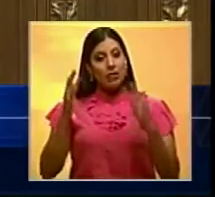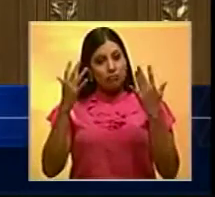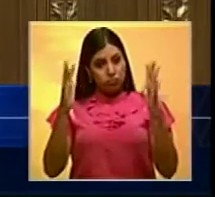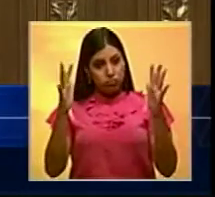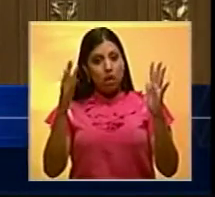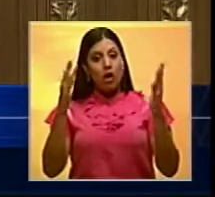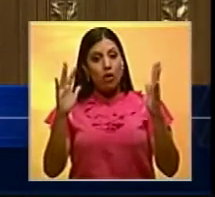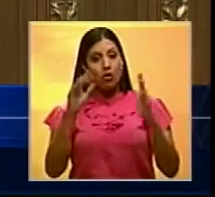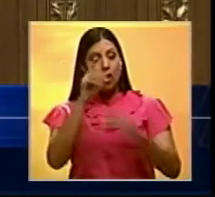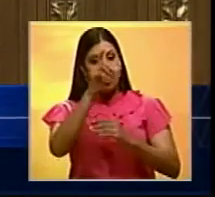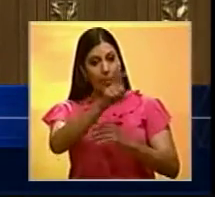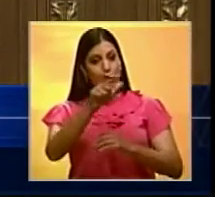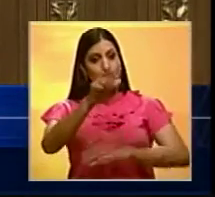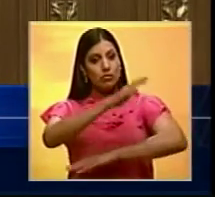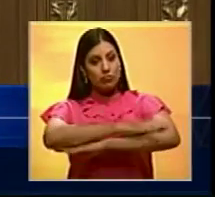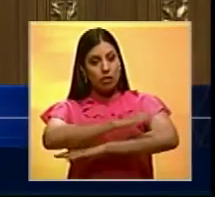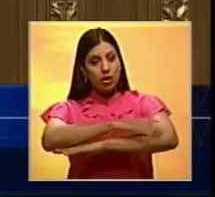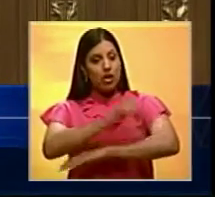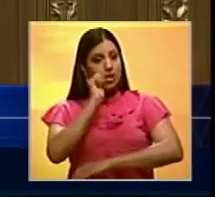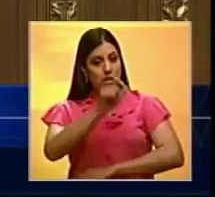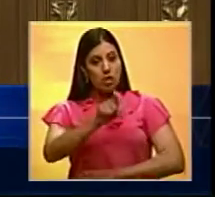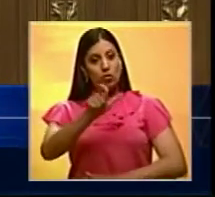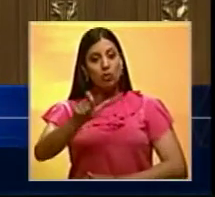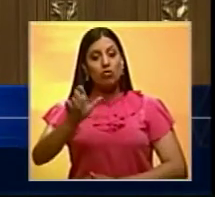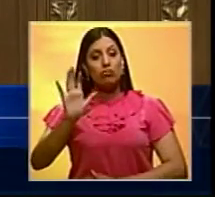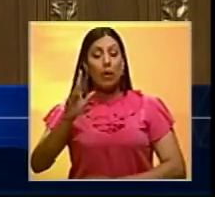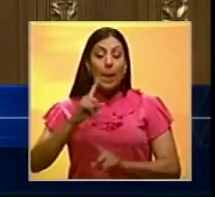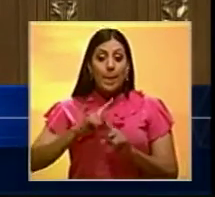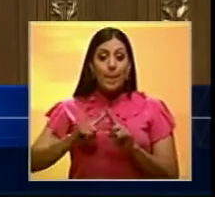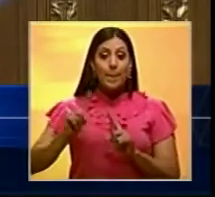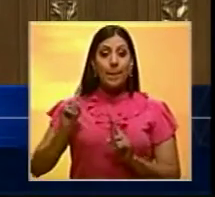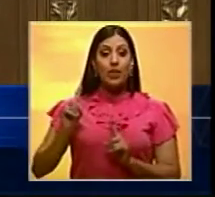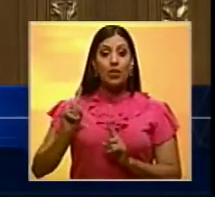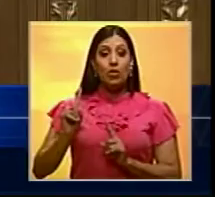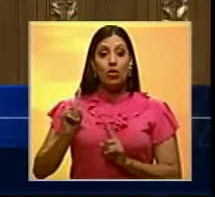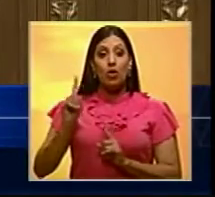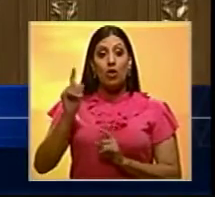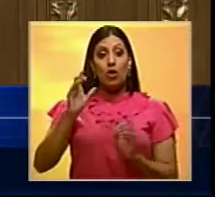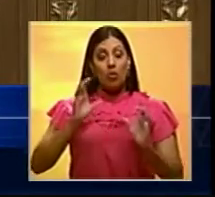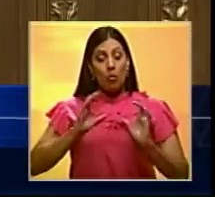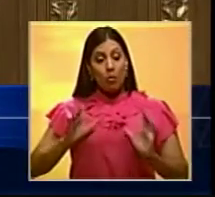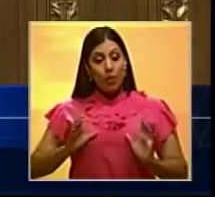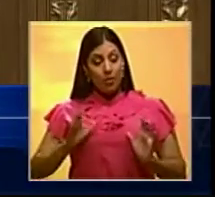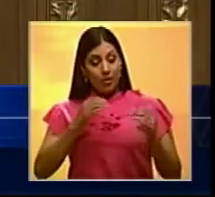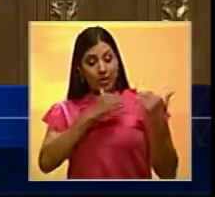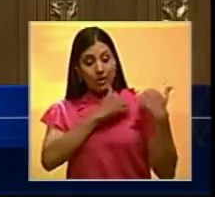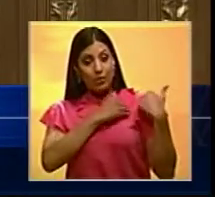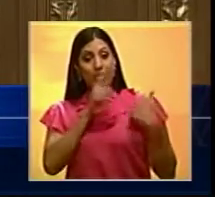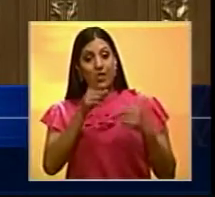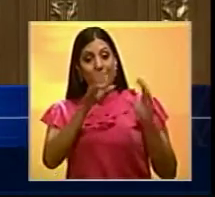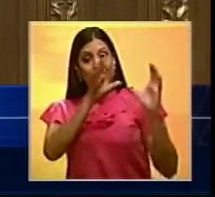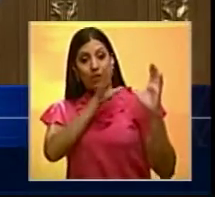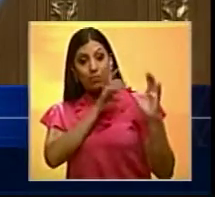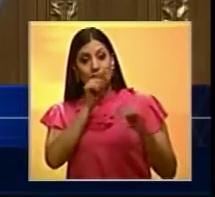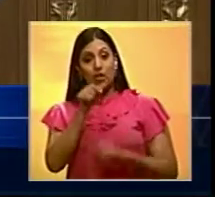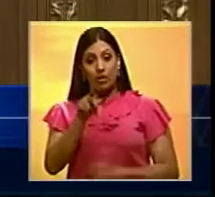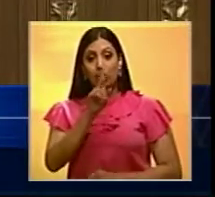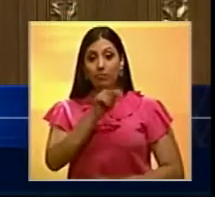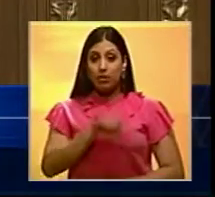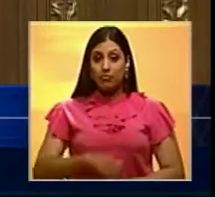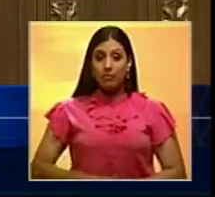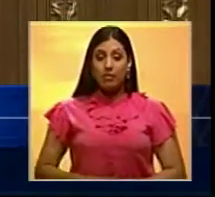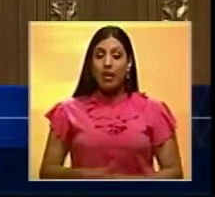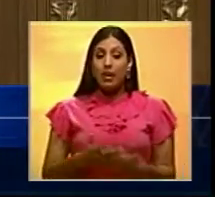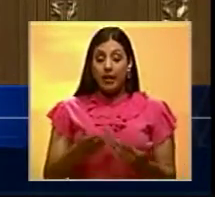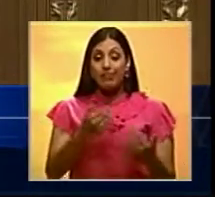plausible la actitud que han tomado estos señores. Sin embargo, el cuerpo deliberativo tiene una responsabilidad también,